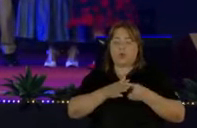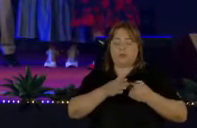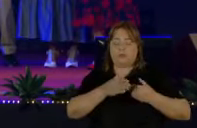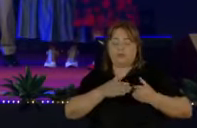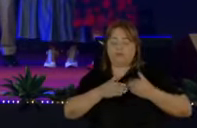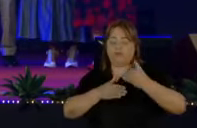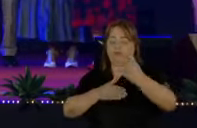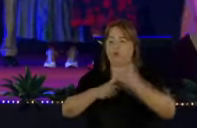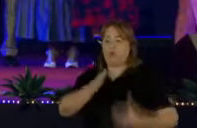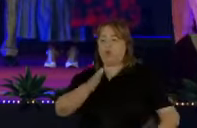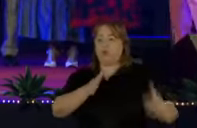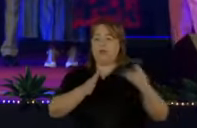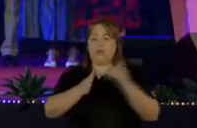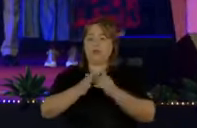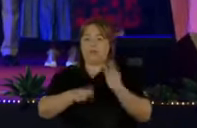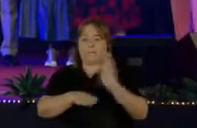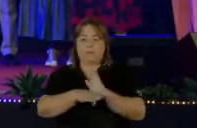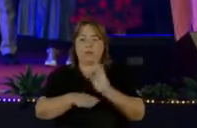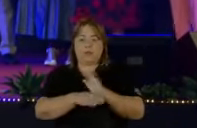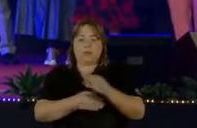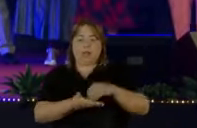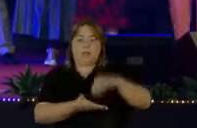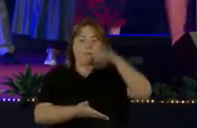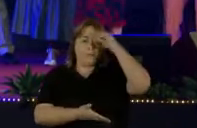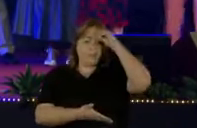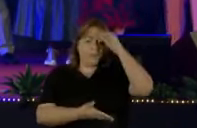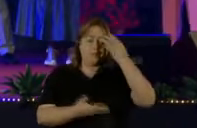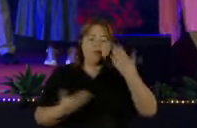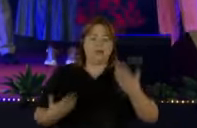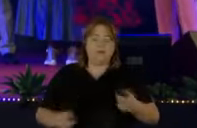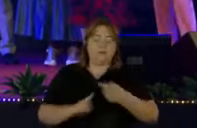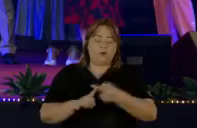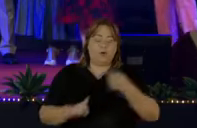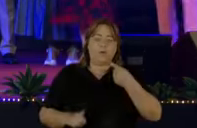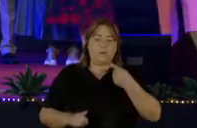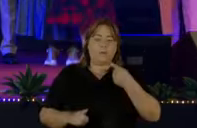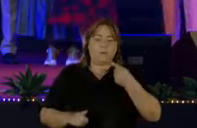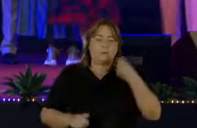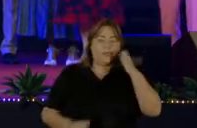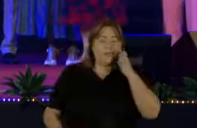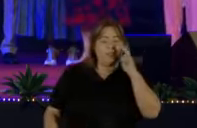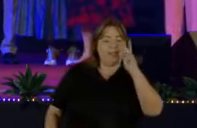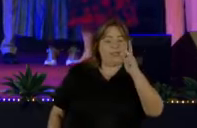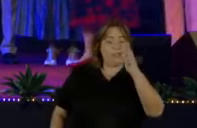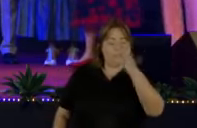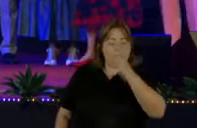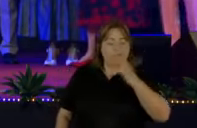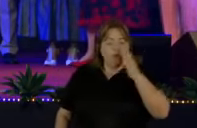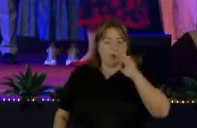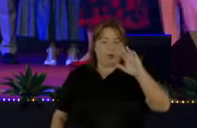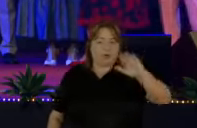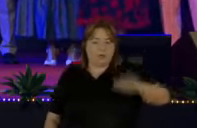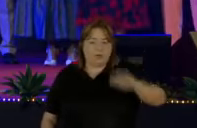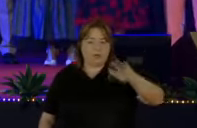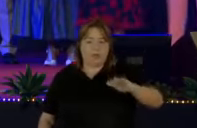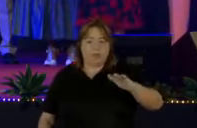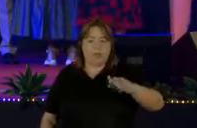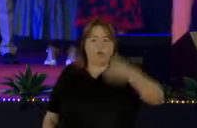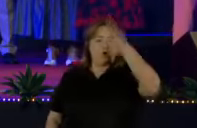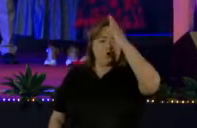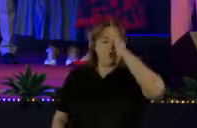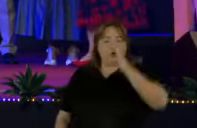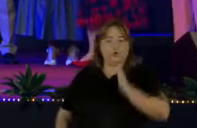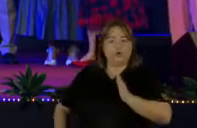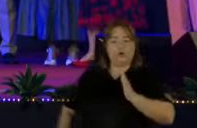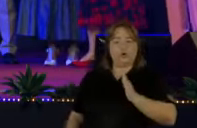de los empresarios, aprendí algo del evangelista Rafa, que dijo, Dios no avisó a ninguno